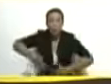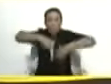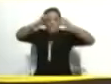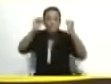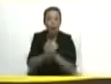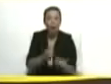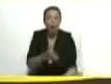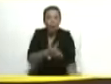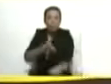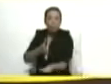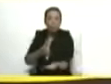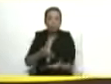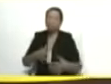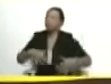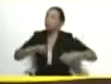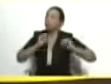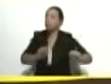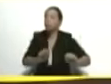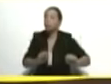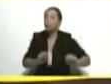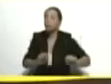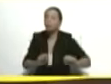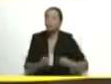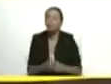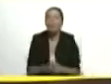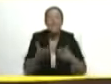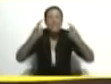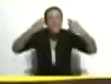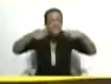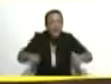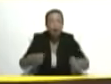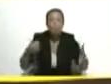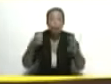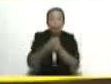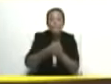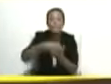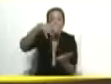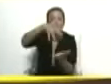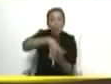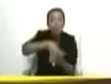Armada los derrotamos. Intentaron un golpe de Estado